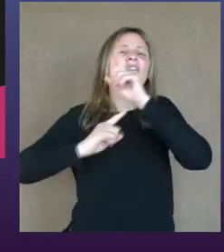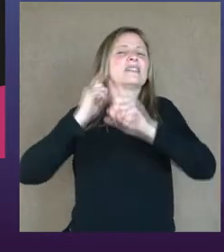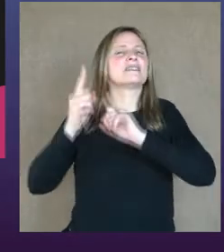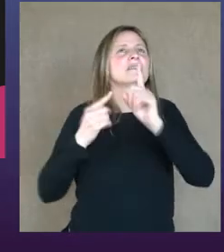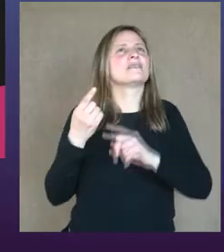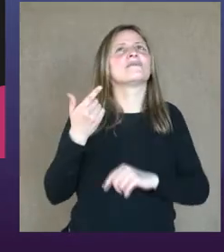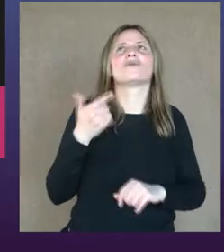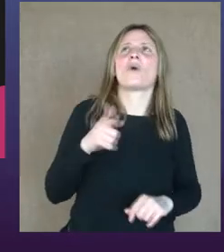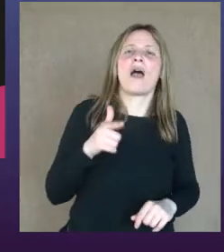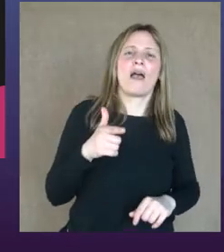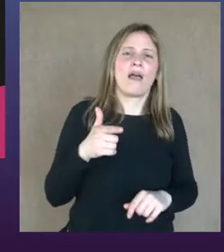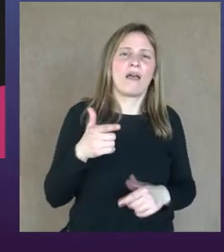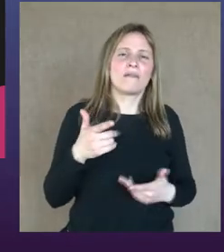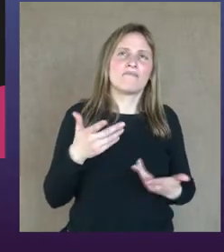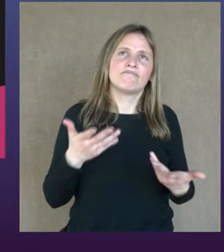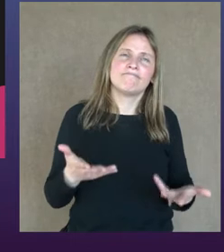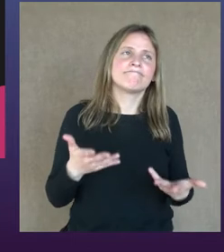tiene...